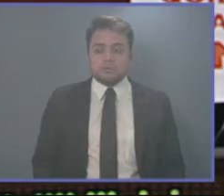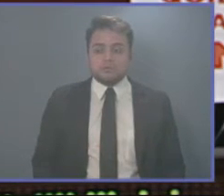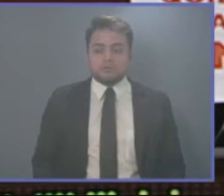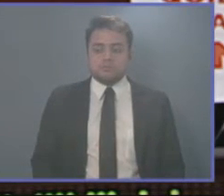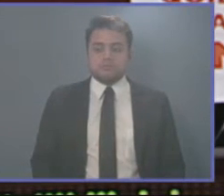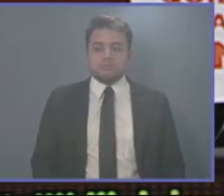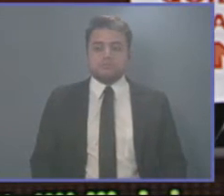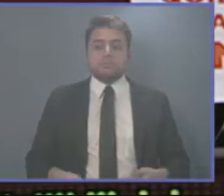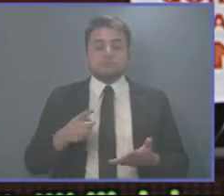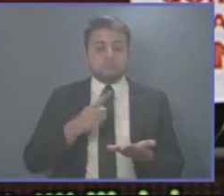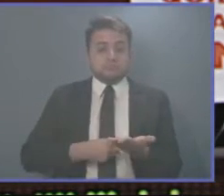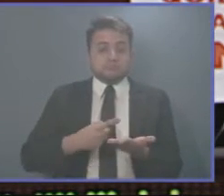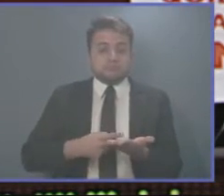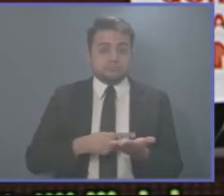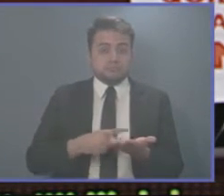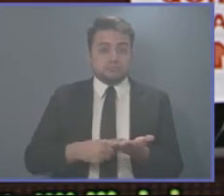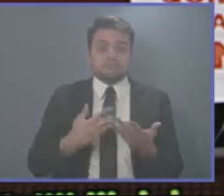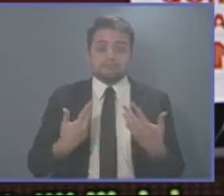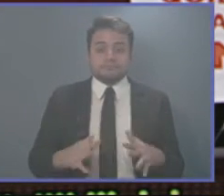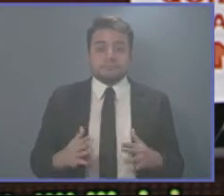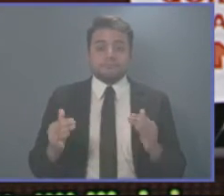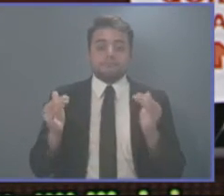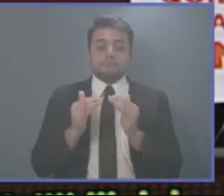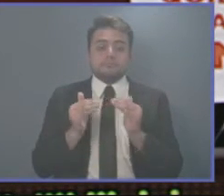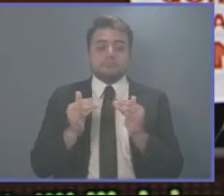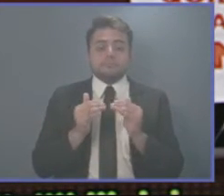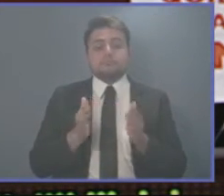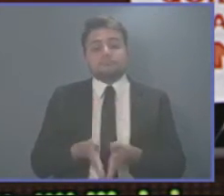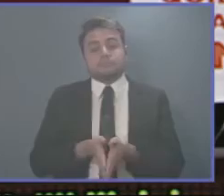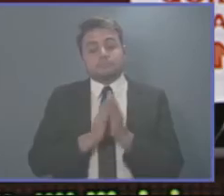el debate e incluso por eso se había pedido que empezáramos a las